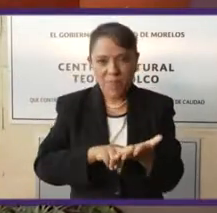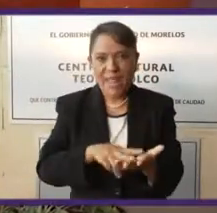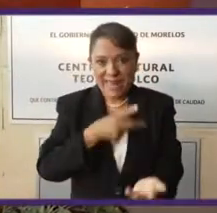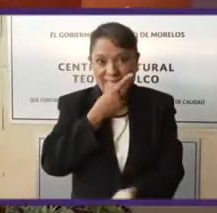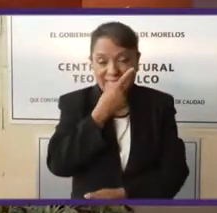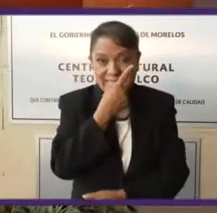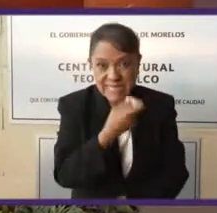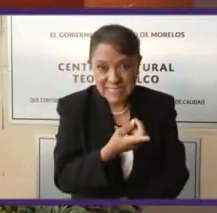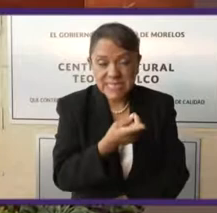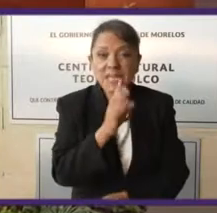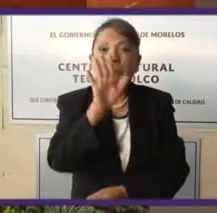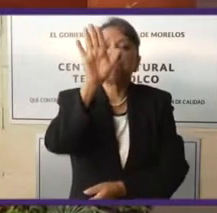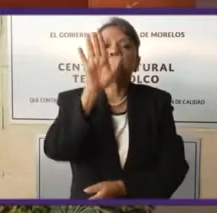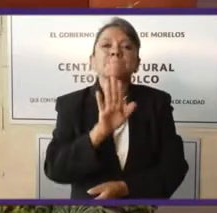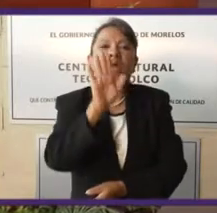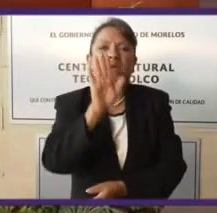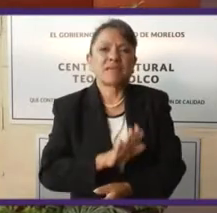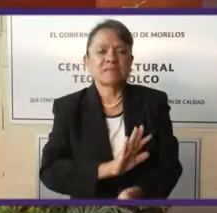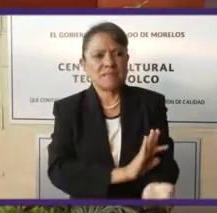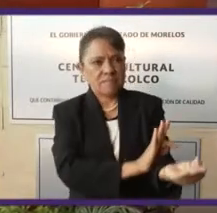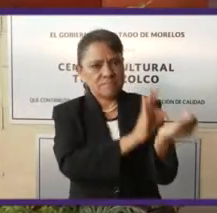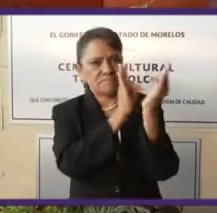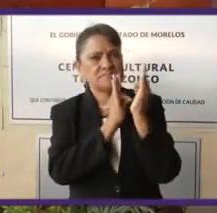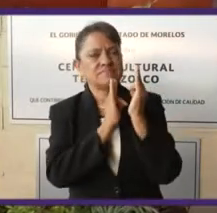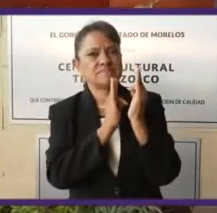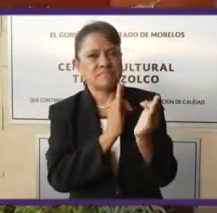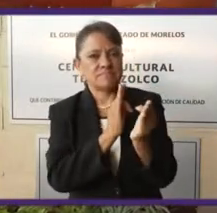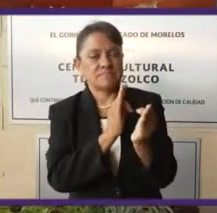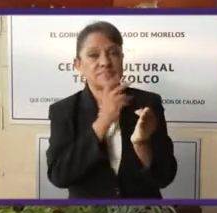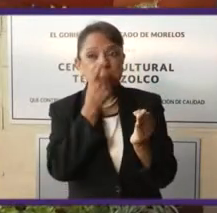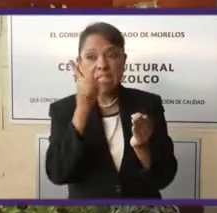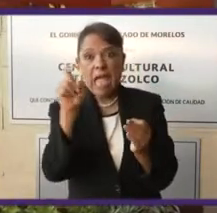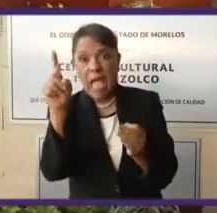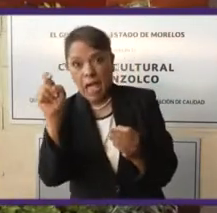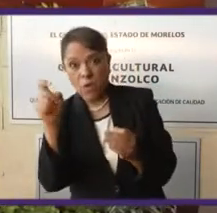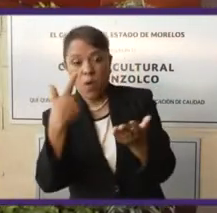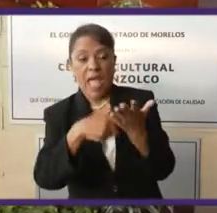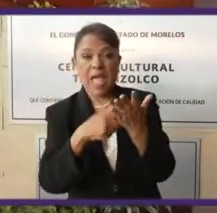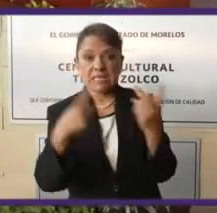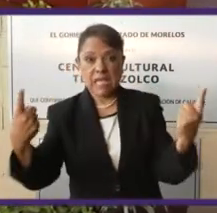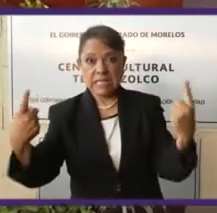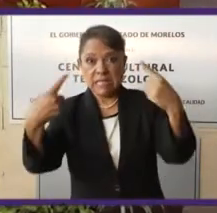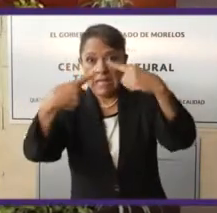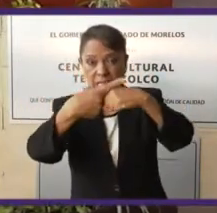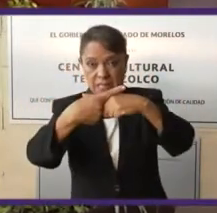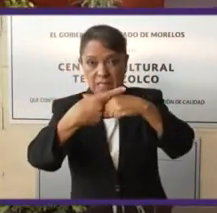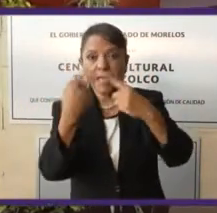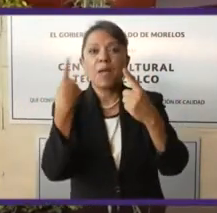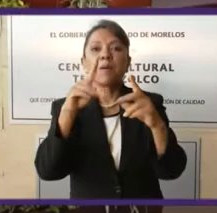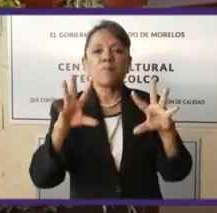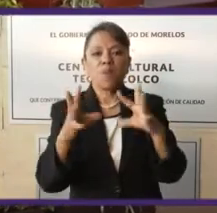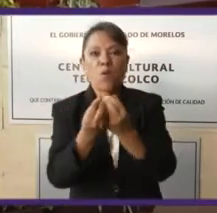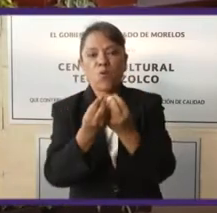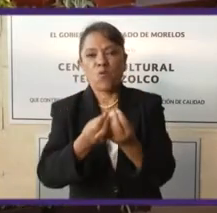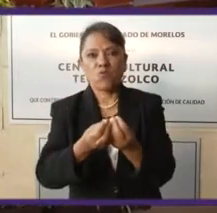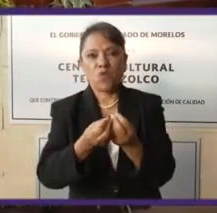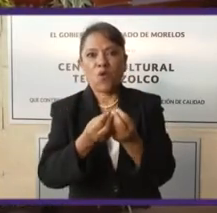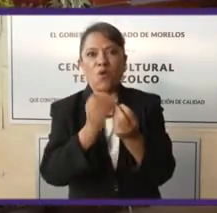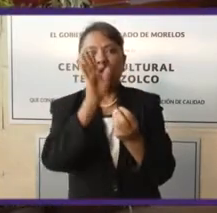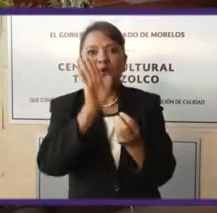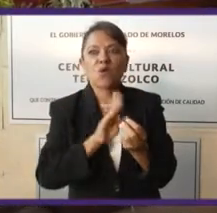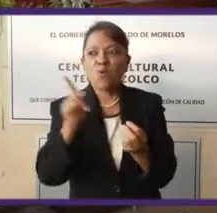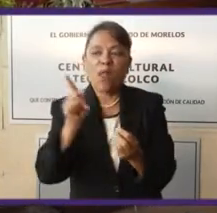es para hacer frente al mesianismo, es decir, el agua y el aceite es una purga, le purga al